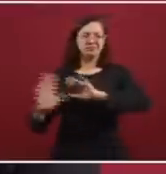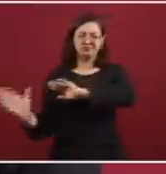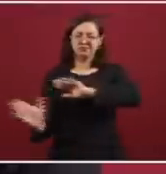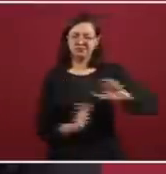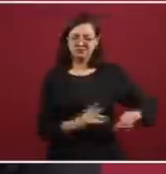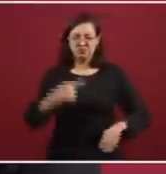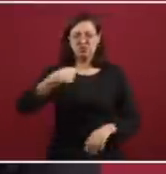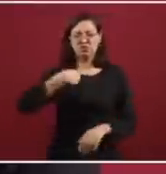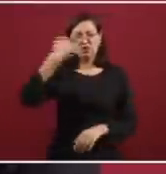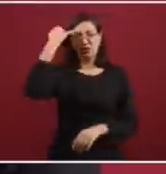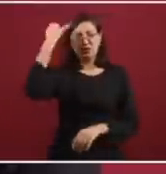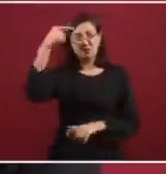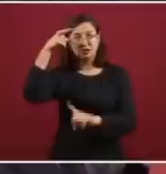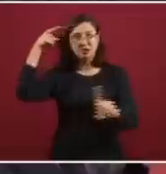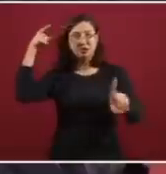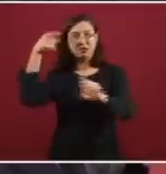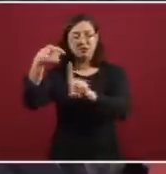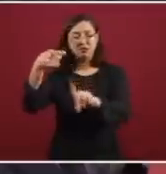principios.